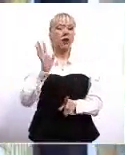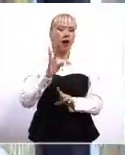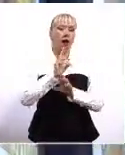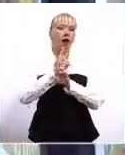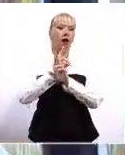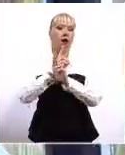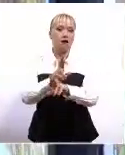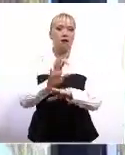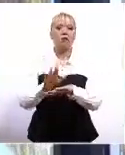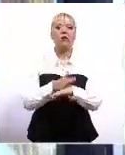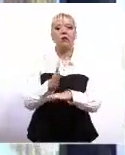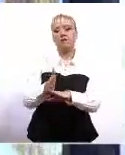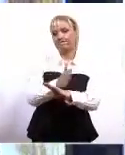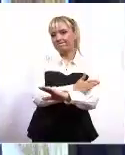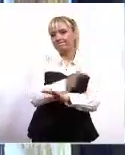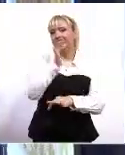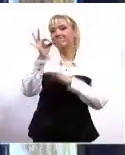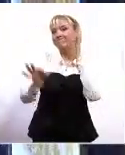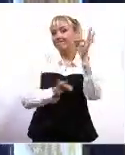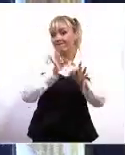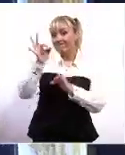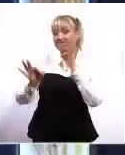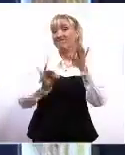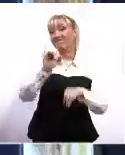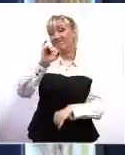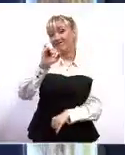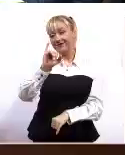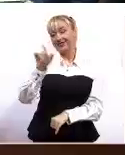posibles actos anticipados de campaña de Marcelo Ebrard.